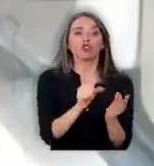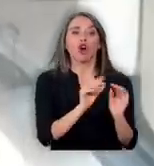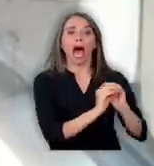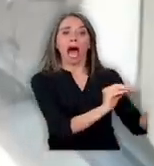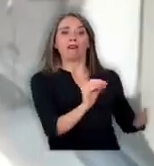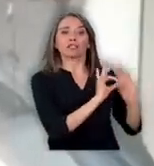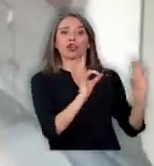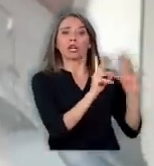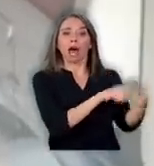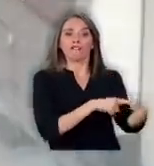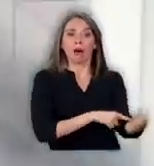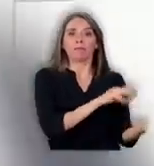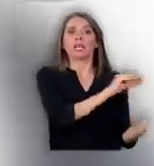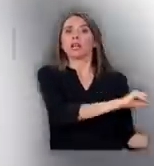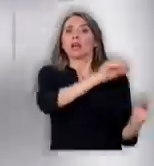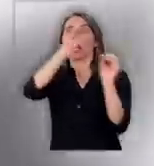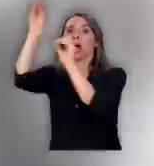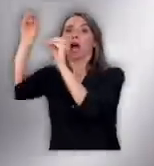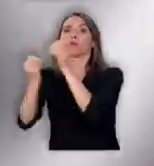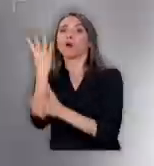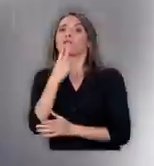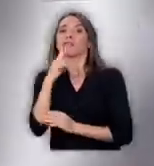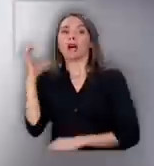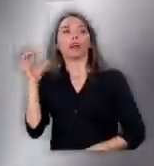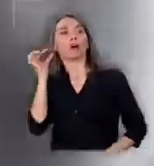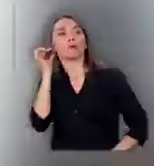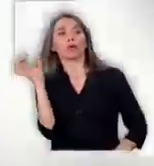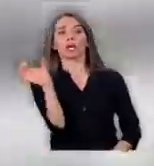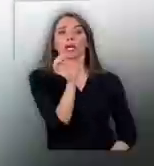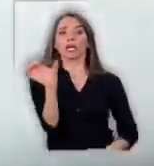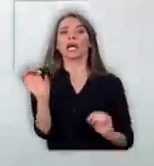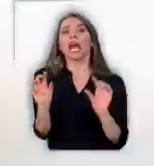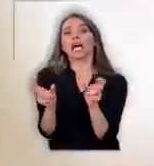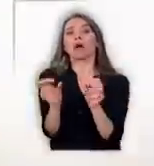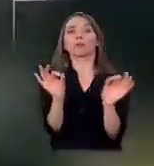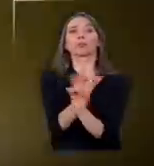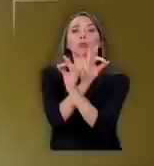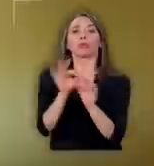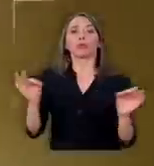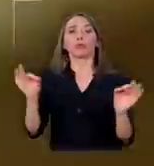una nueva vida a Colombia? Me va a matar. Ahí está Juan.